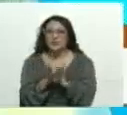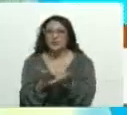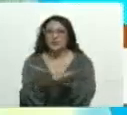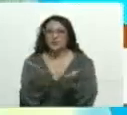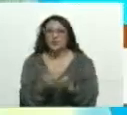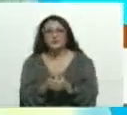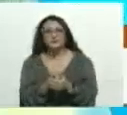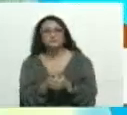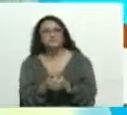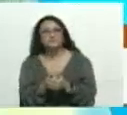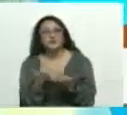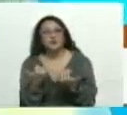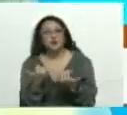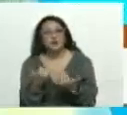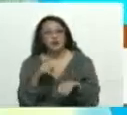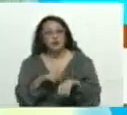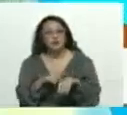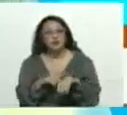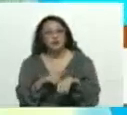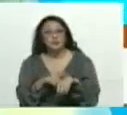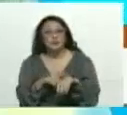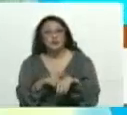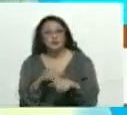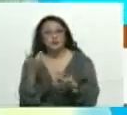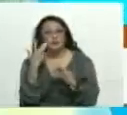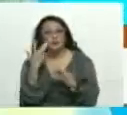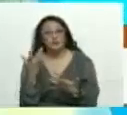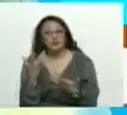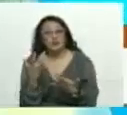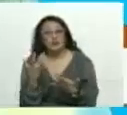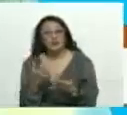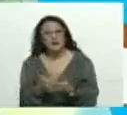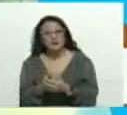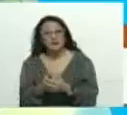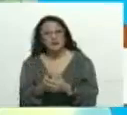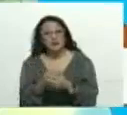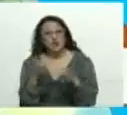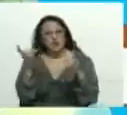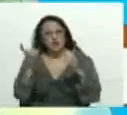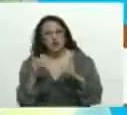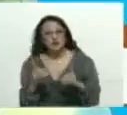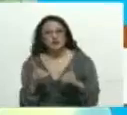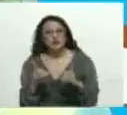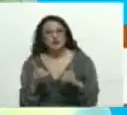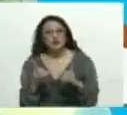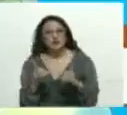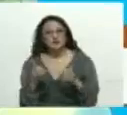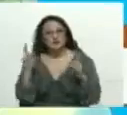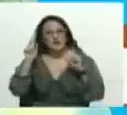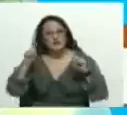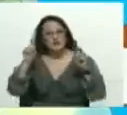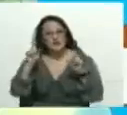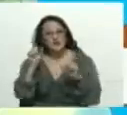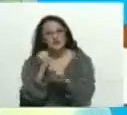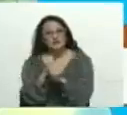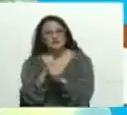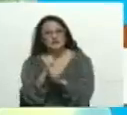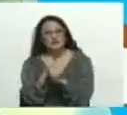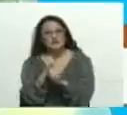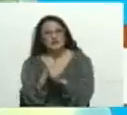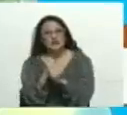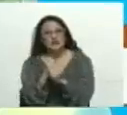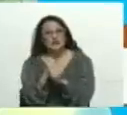en este momento es que veamos la doctrina la la enseñanza el trabajo la